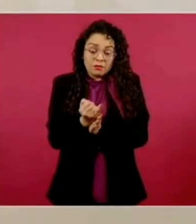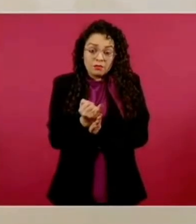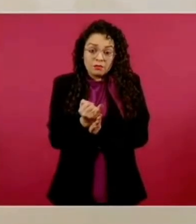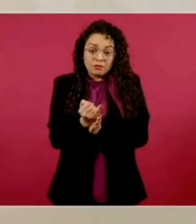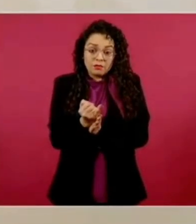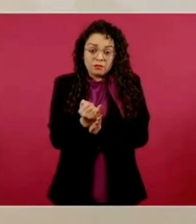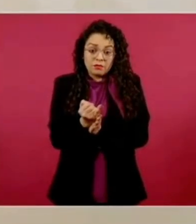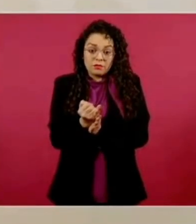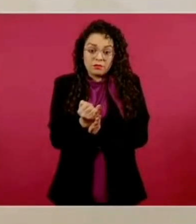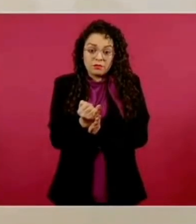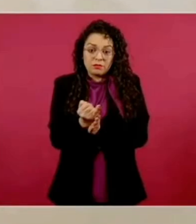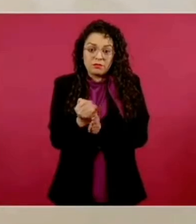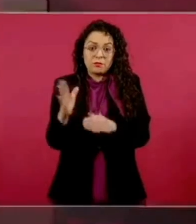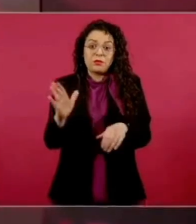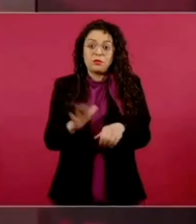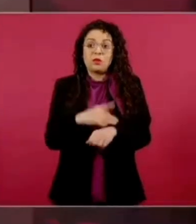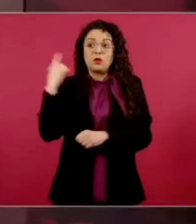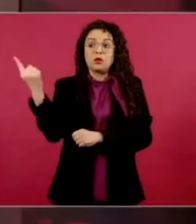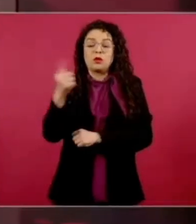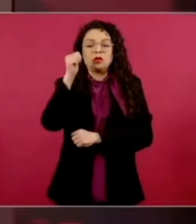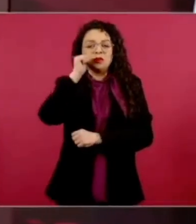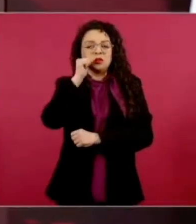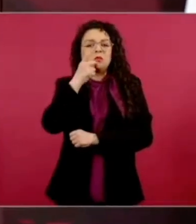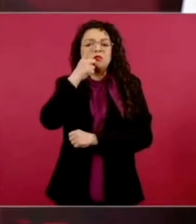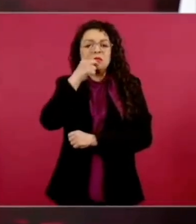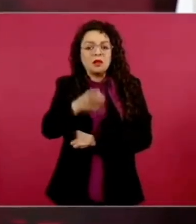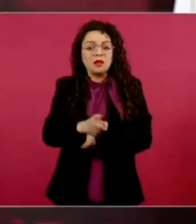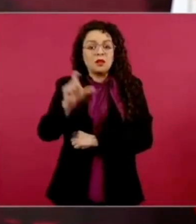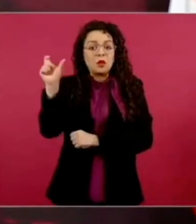no tranza no avanza?